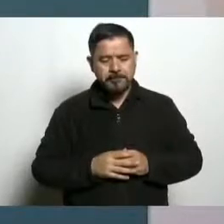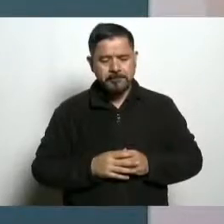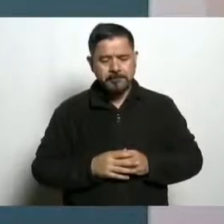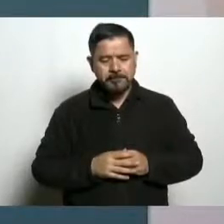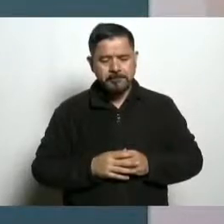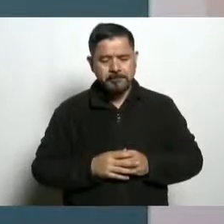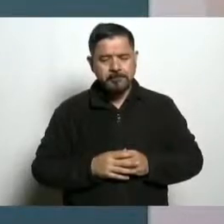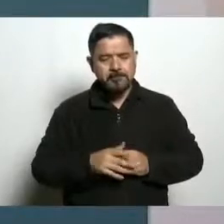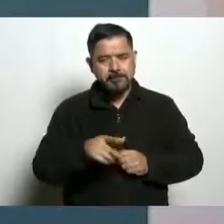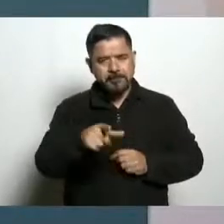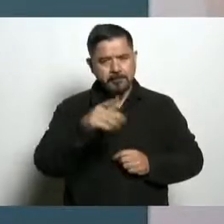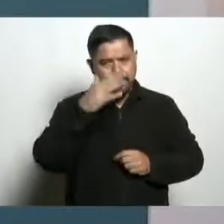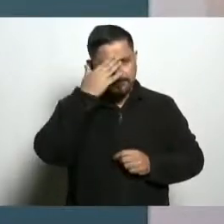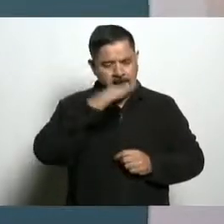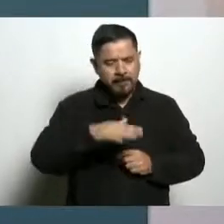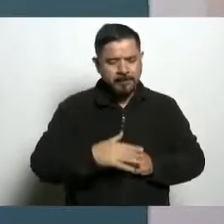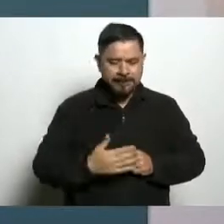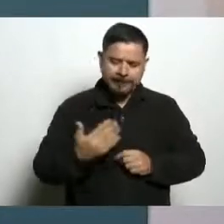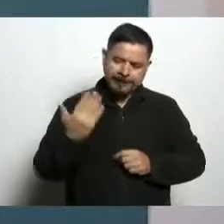han habido